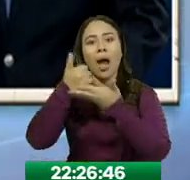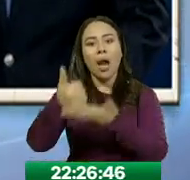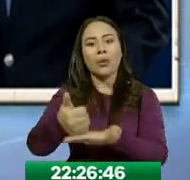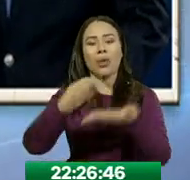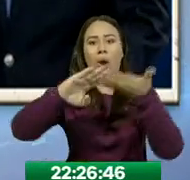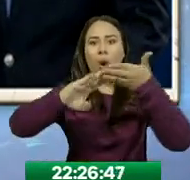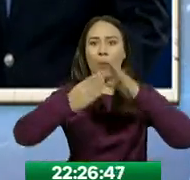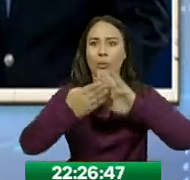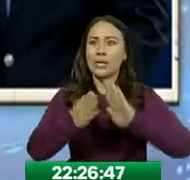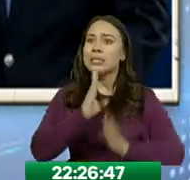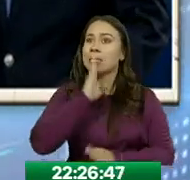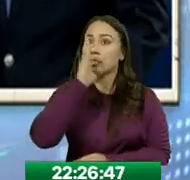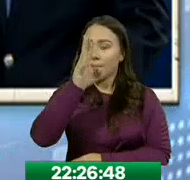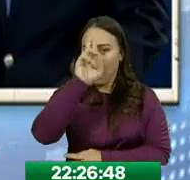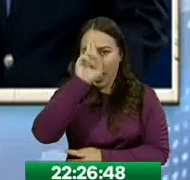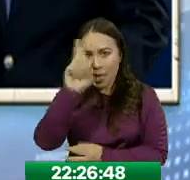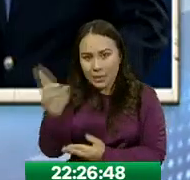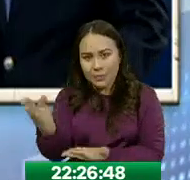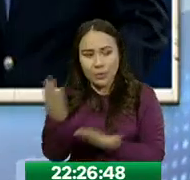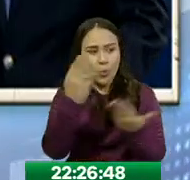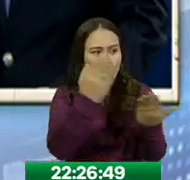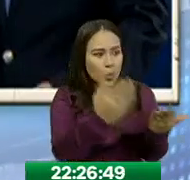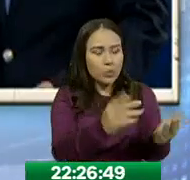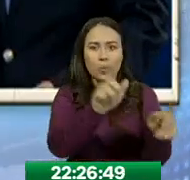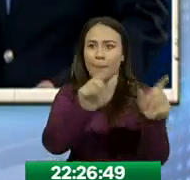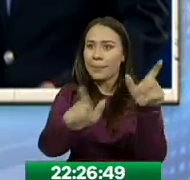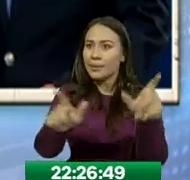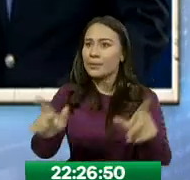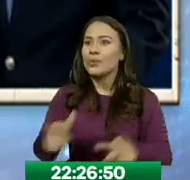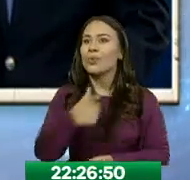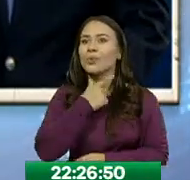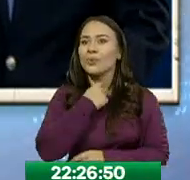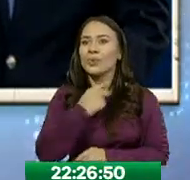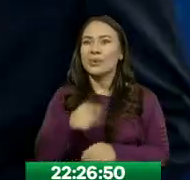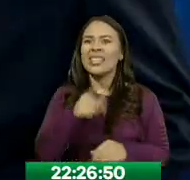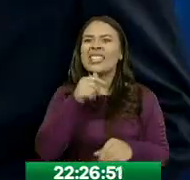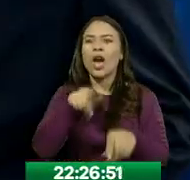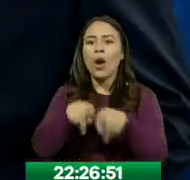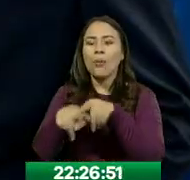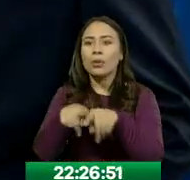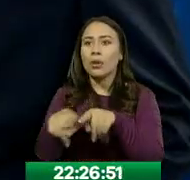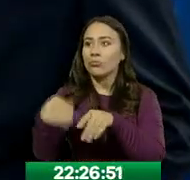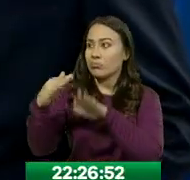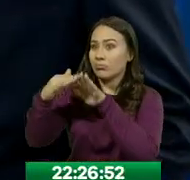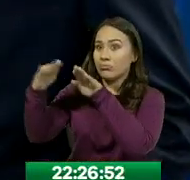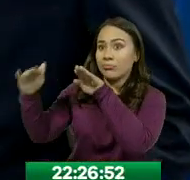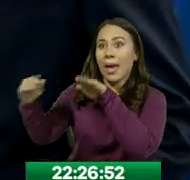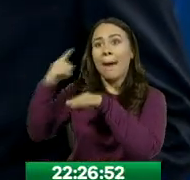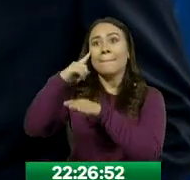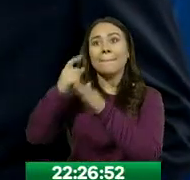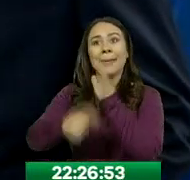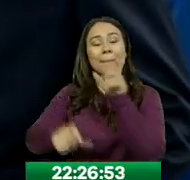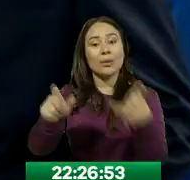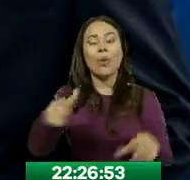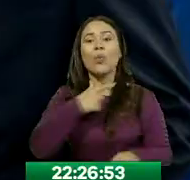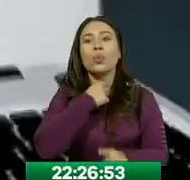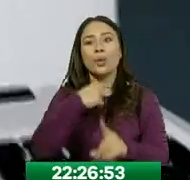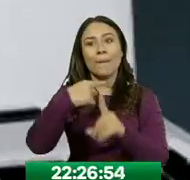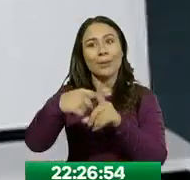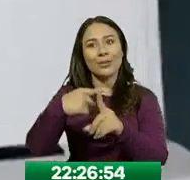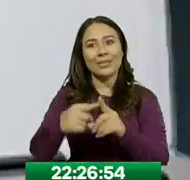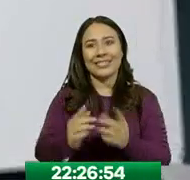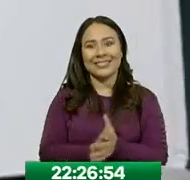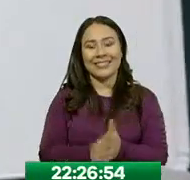comunidad y siempre siendo respetuosos de nuestra audiencia y de nuestros competidores, para de esta manera impactar positivamente a la sociedad.